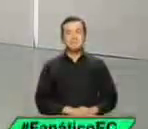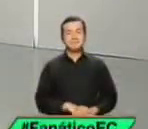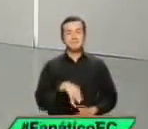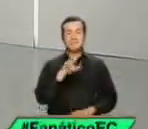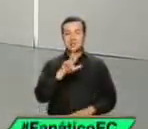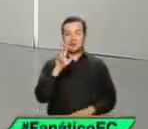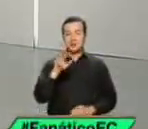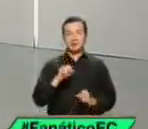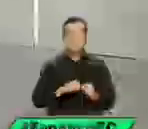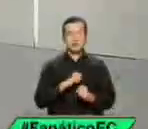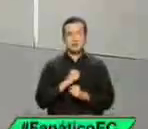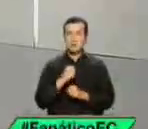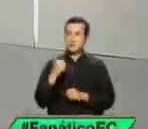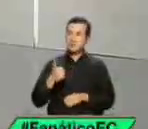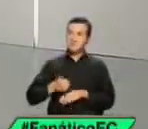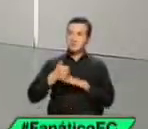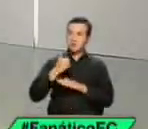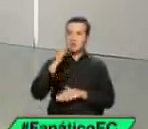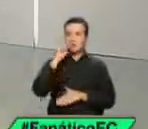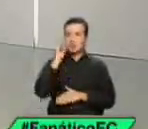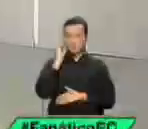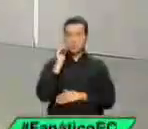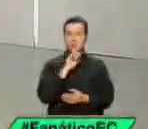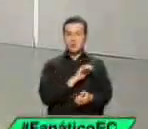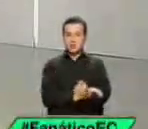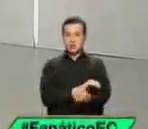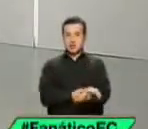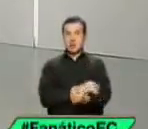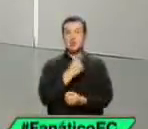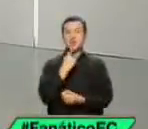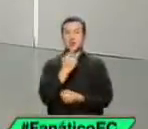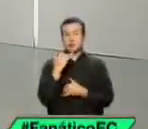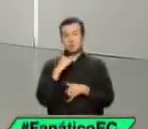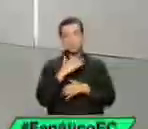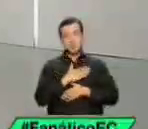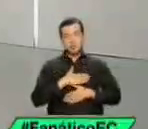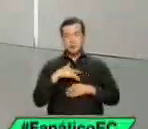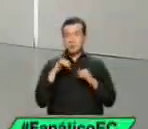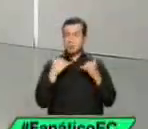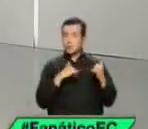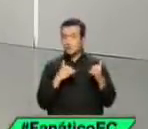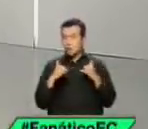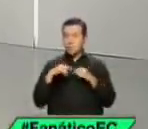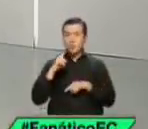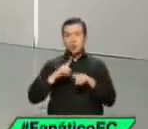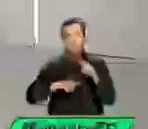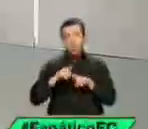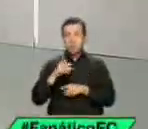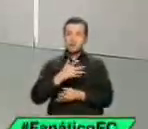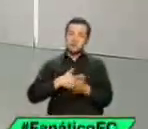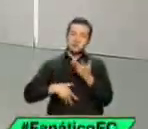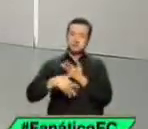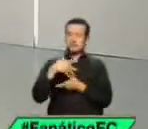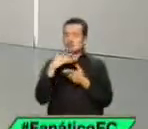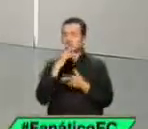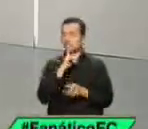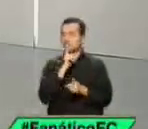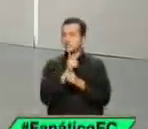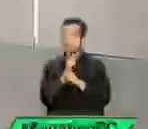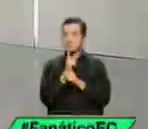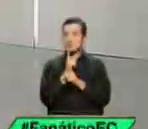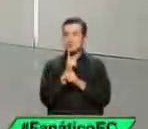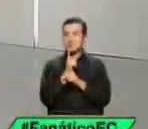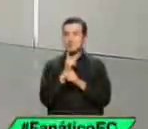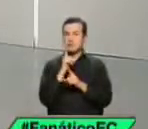33 años, vaya jerarquía y experiencia de Luis Antonio. Y él dice que todavía disfruta cada conversación, cada partido, cada pisar la cancha de